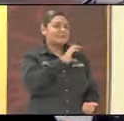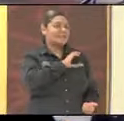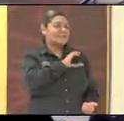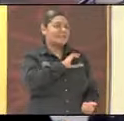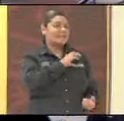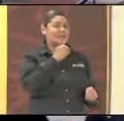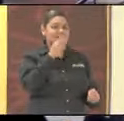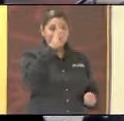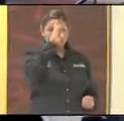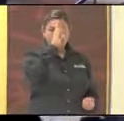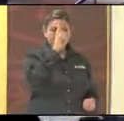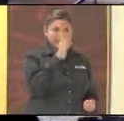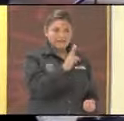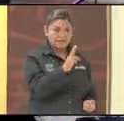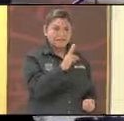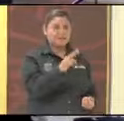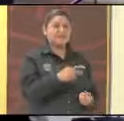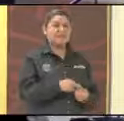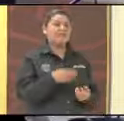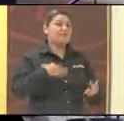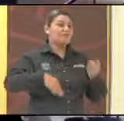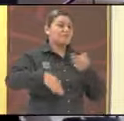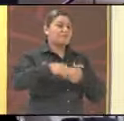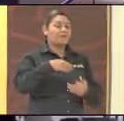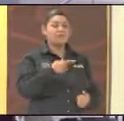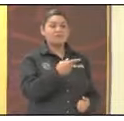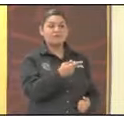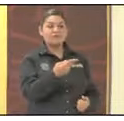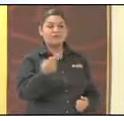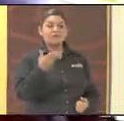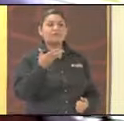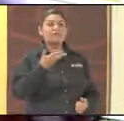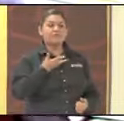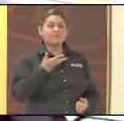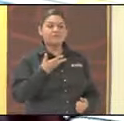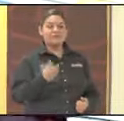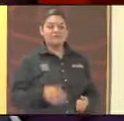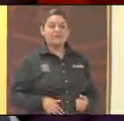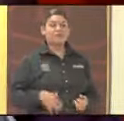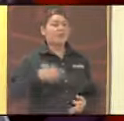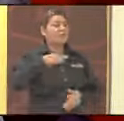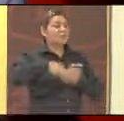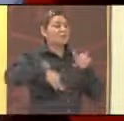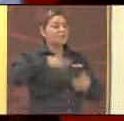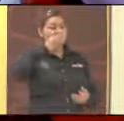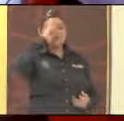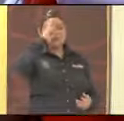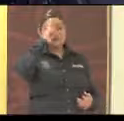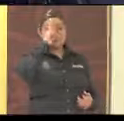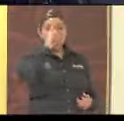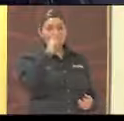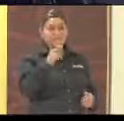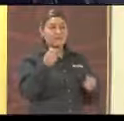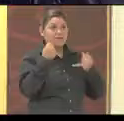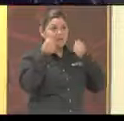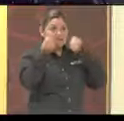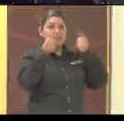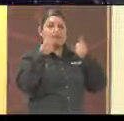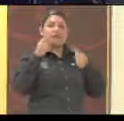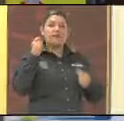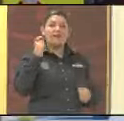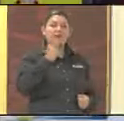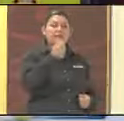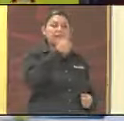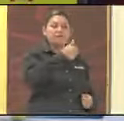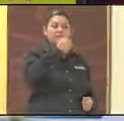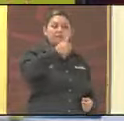y ese respeto que todas ustedes se merecen. Todo mi respeto y admiración para todas a cada una